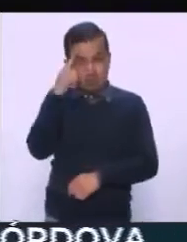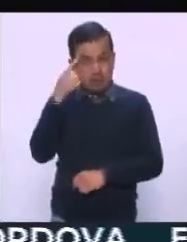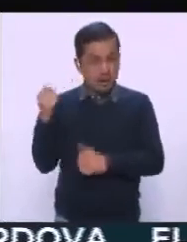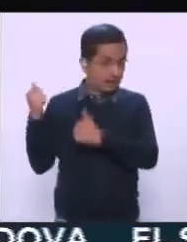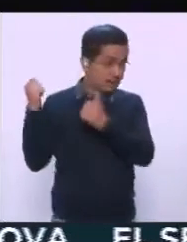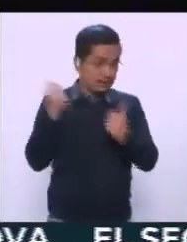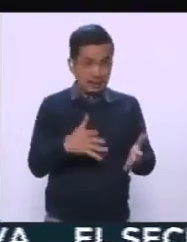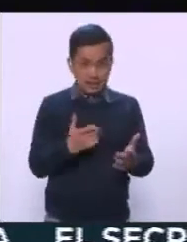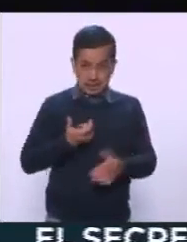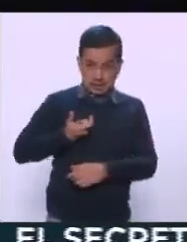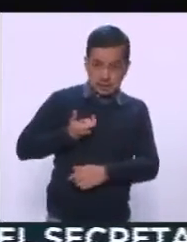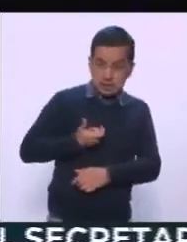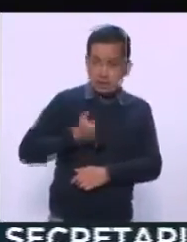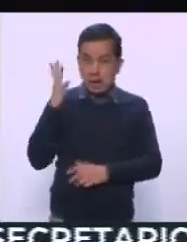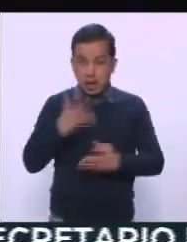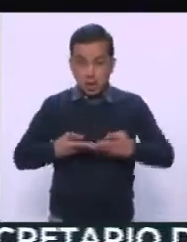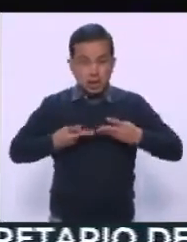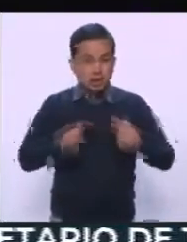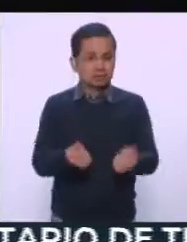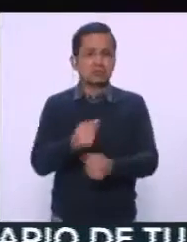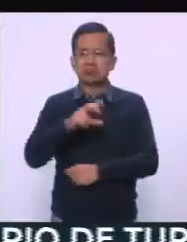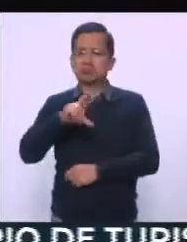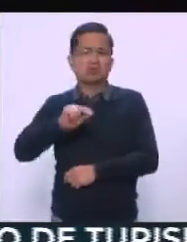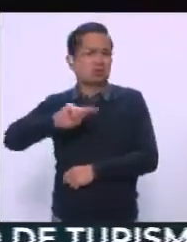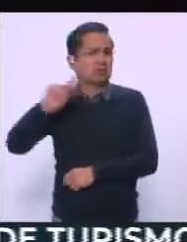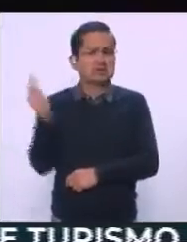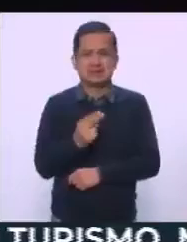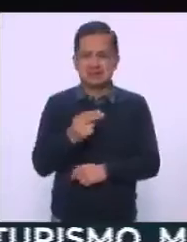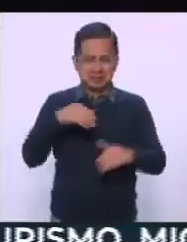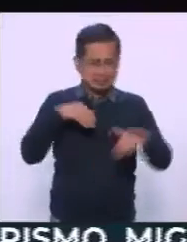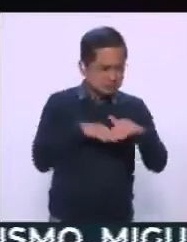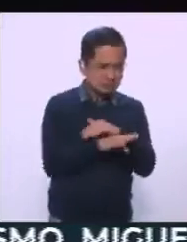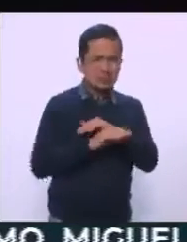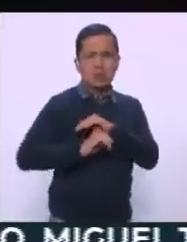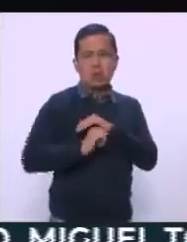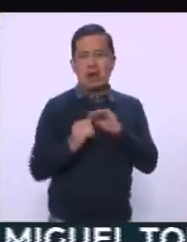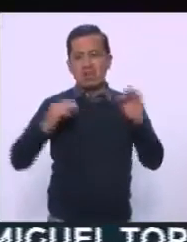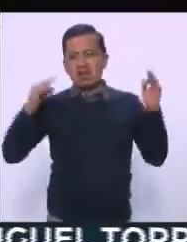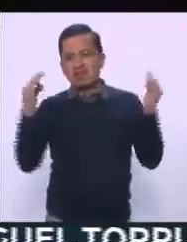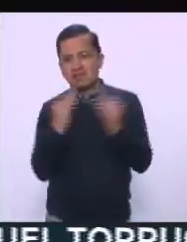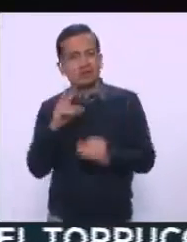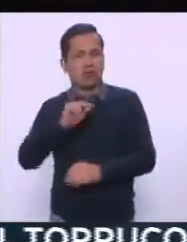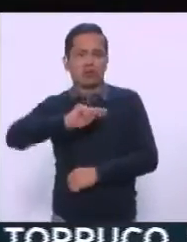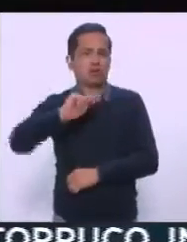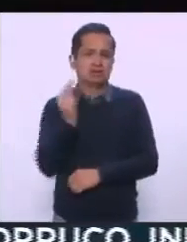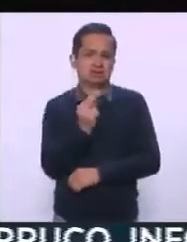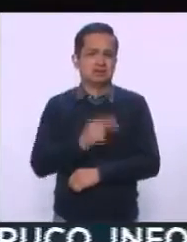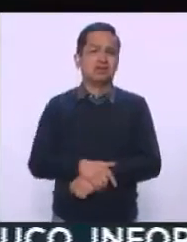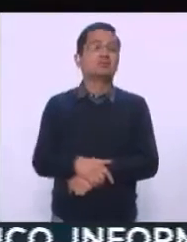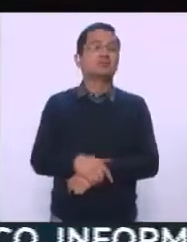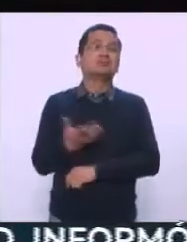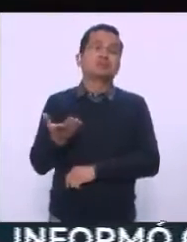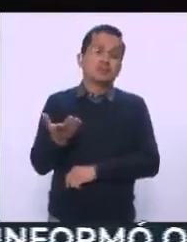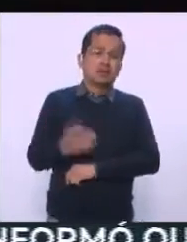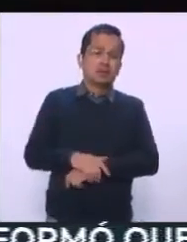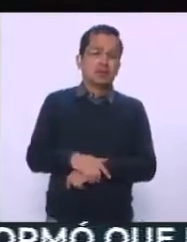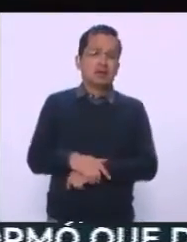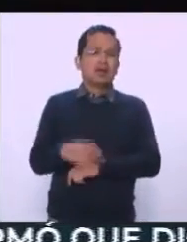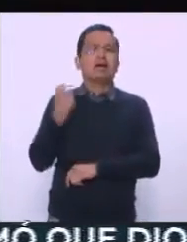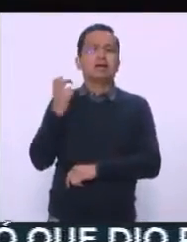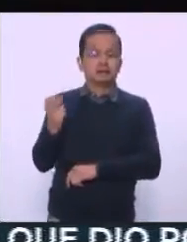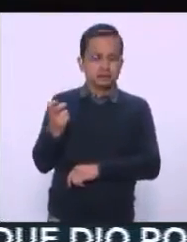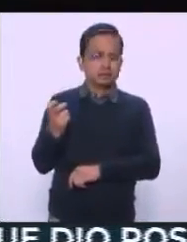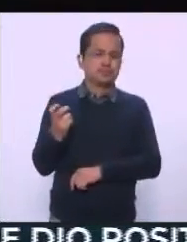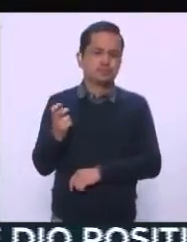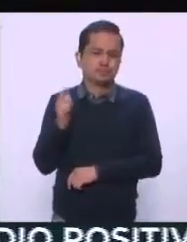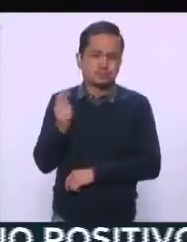logísticos, no tiene que transportarse en temperaturas tan bajas. Entonces ofrece, sobre todo es importante